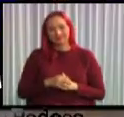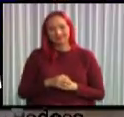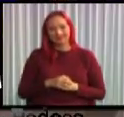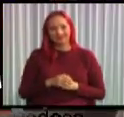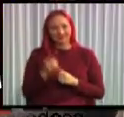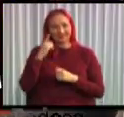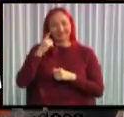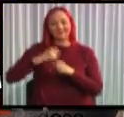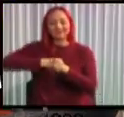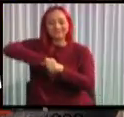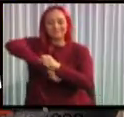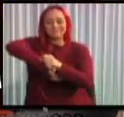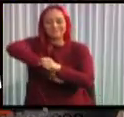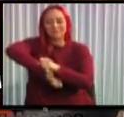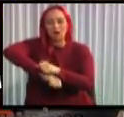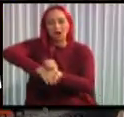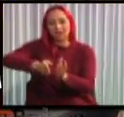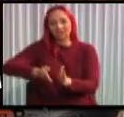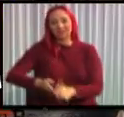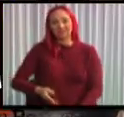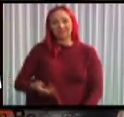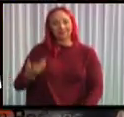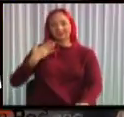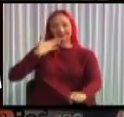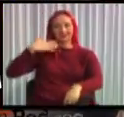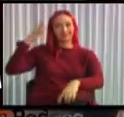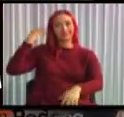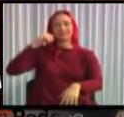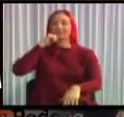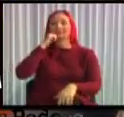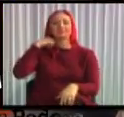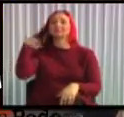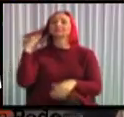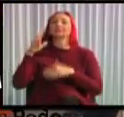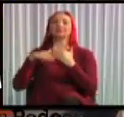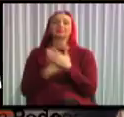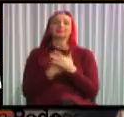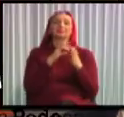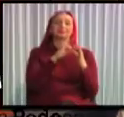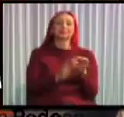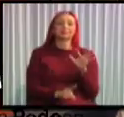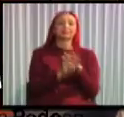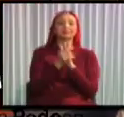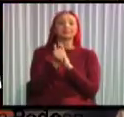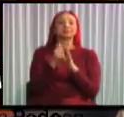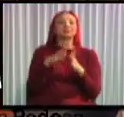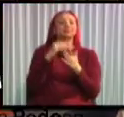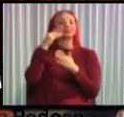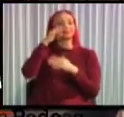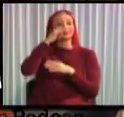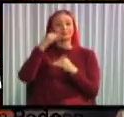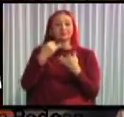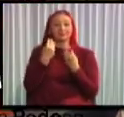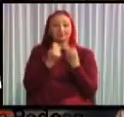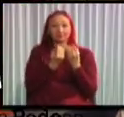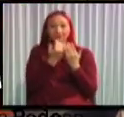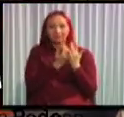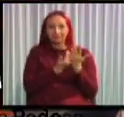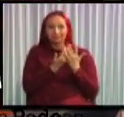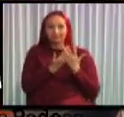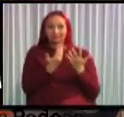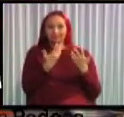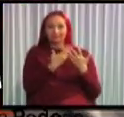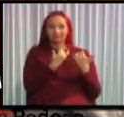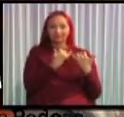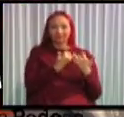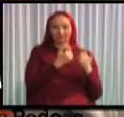el futbolista, bueno, ya viejo, ¿eh? Sí. Todas esas habilidades que aprendió de niño las pone en concurso,